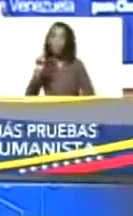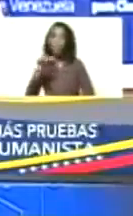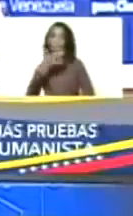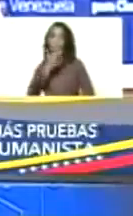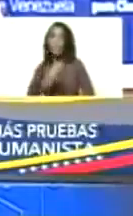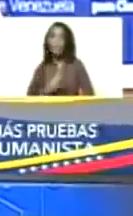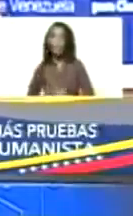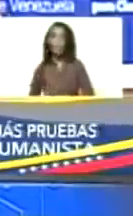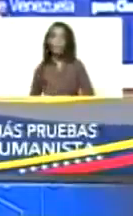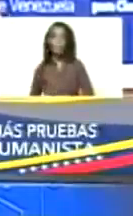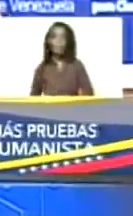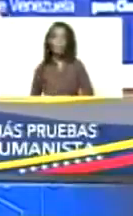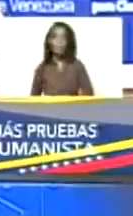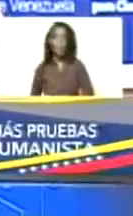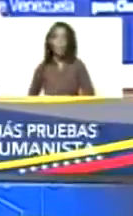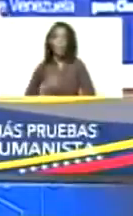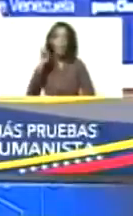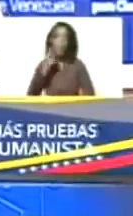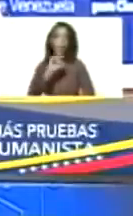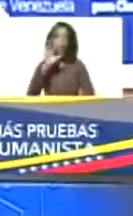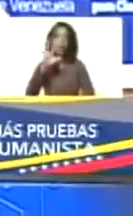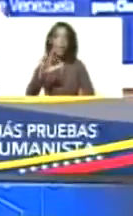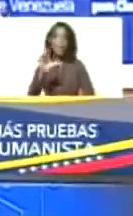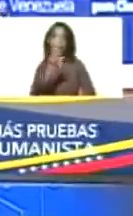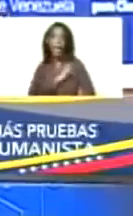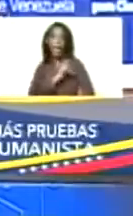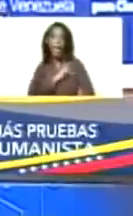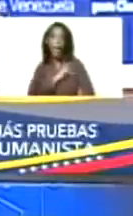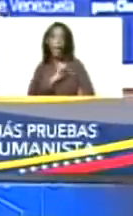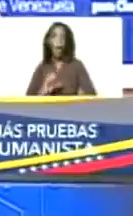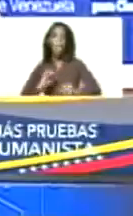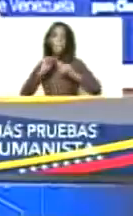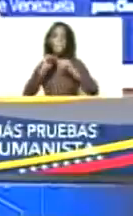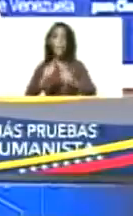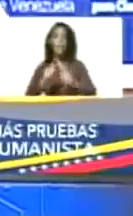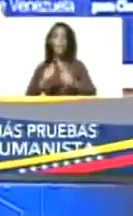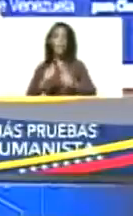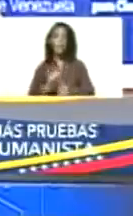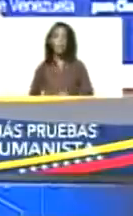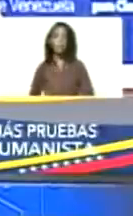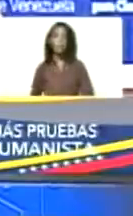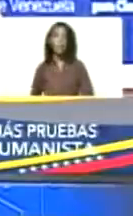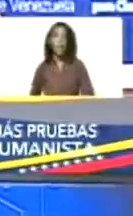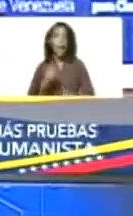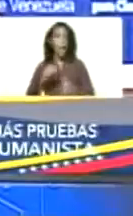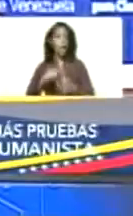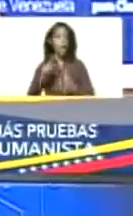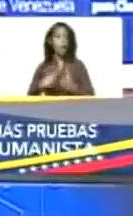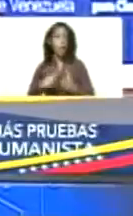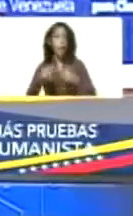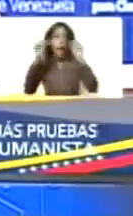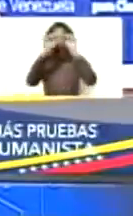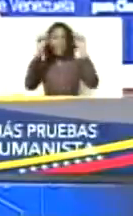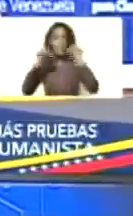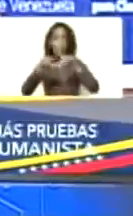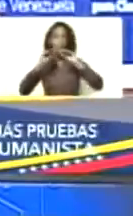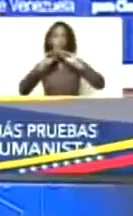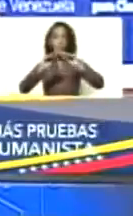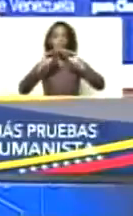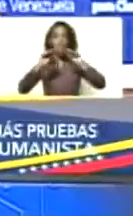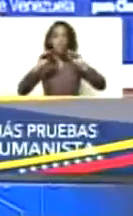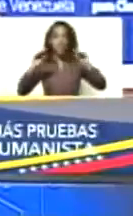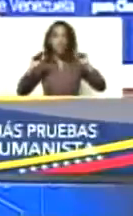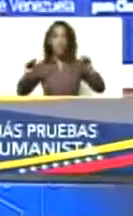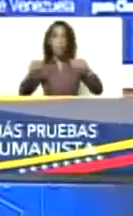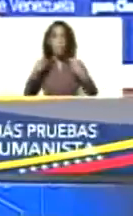diciembre. Y el lunes 3 de enero empieza entonces el sistema de llamados